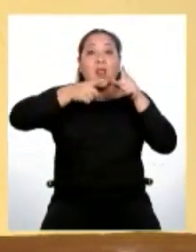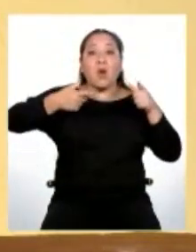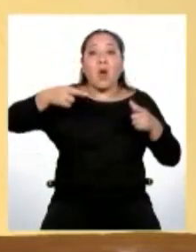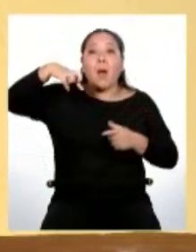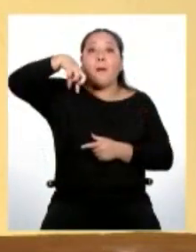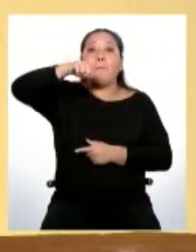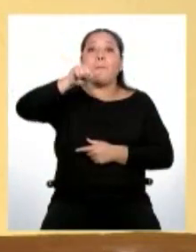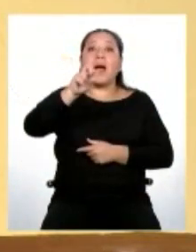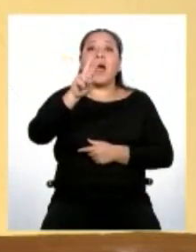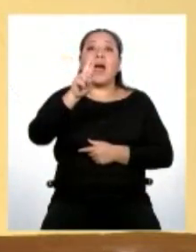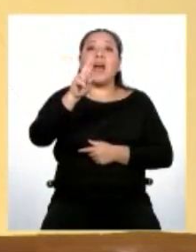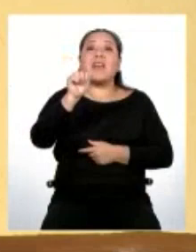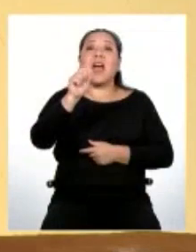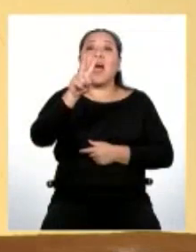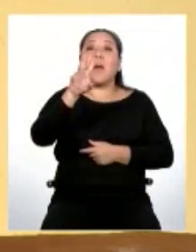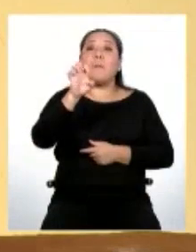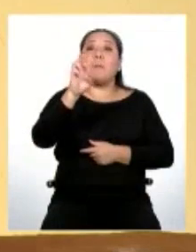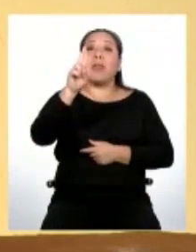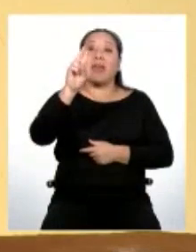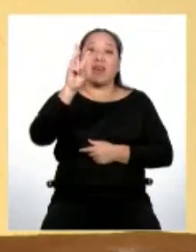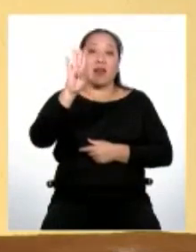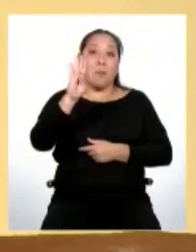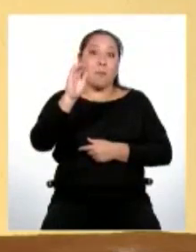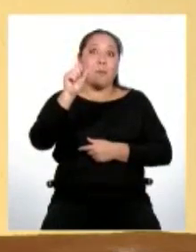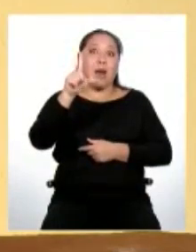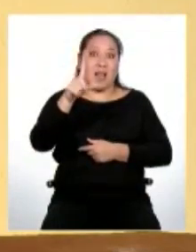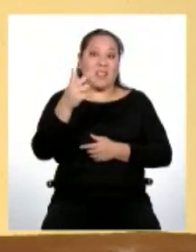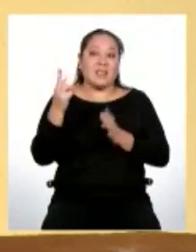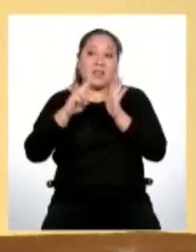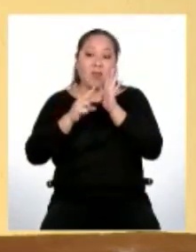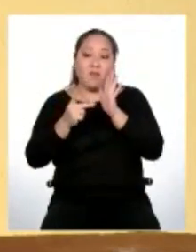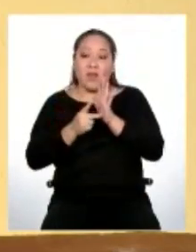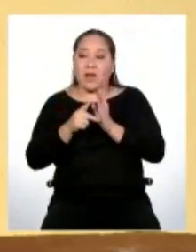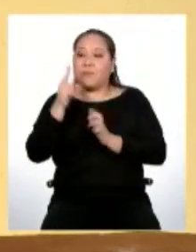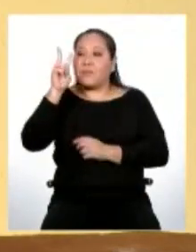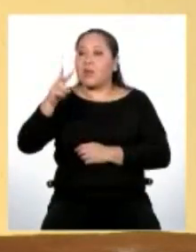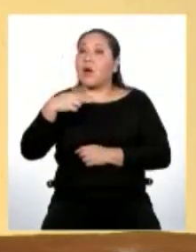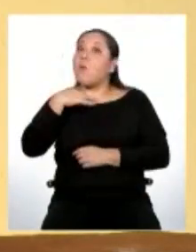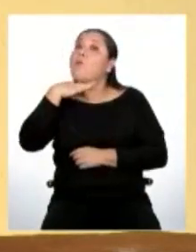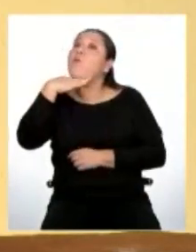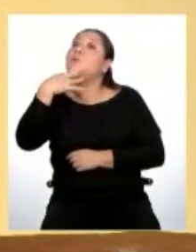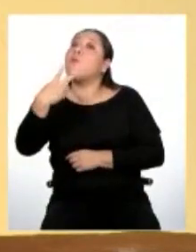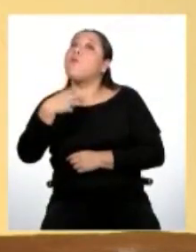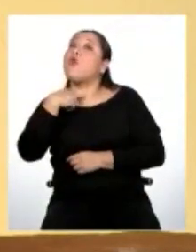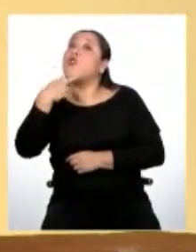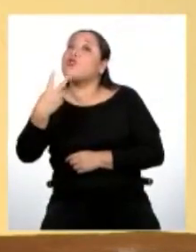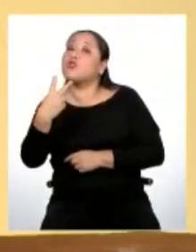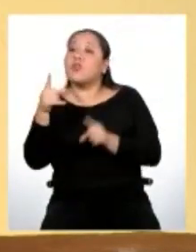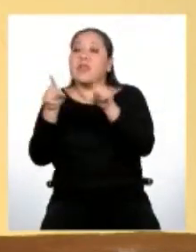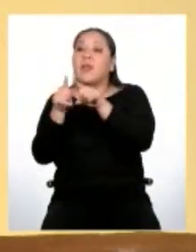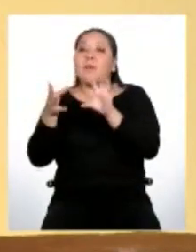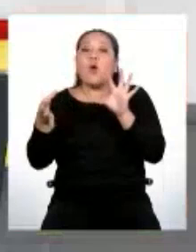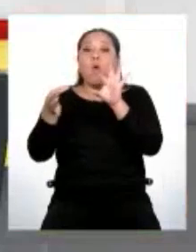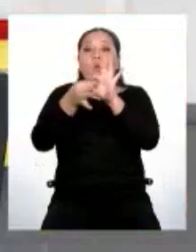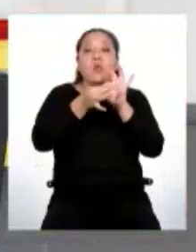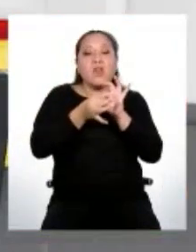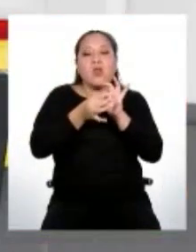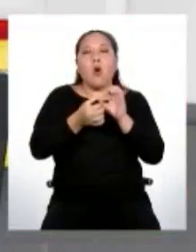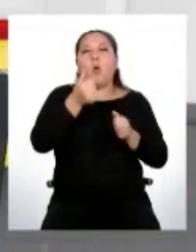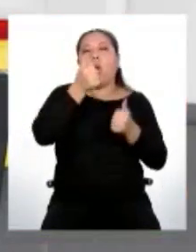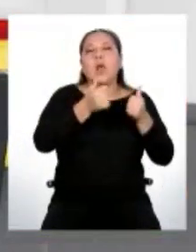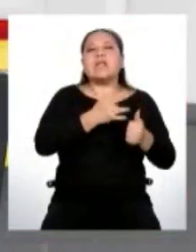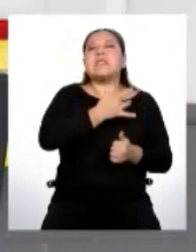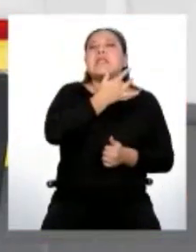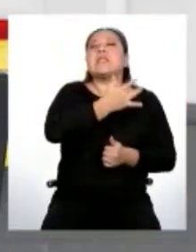me refiero a que junto con lo que se dice verbalmente, se debe transmitir la intención de lo que se está comunicando. Ah, ok, eso es